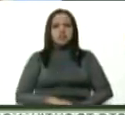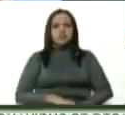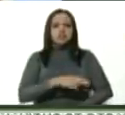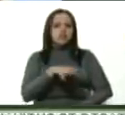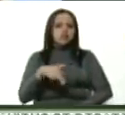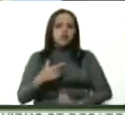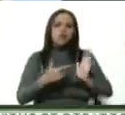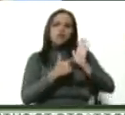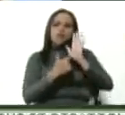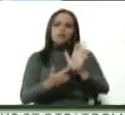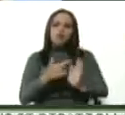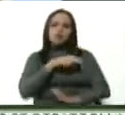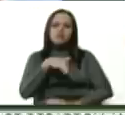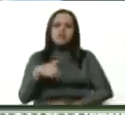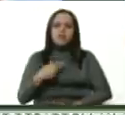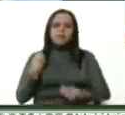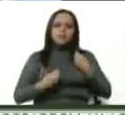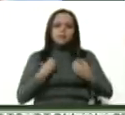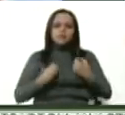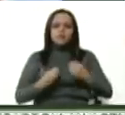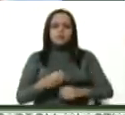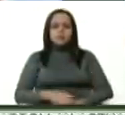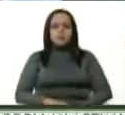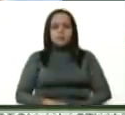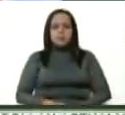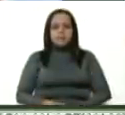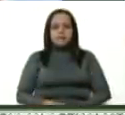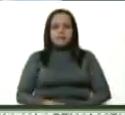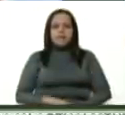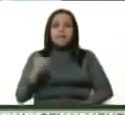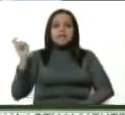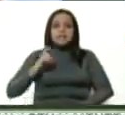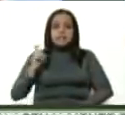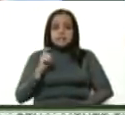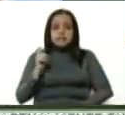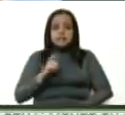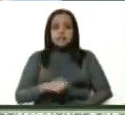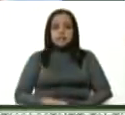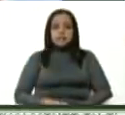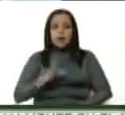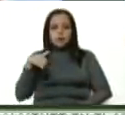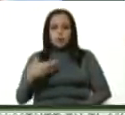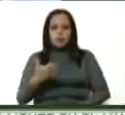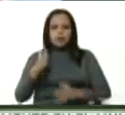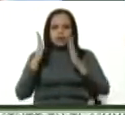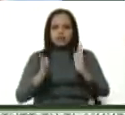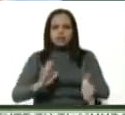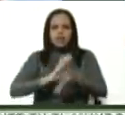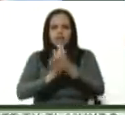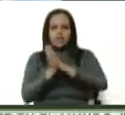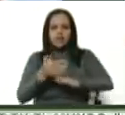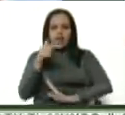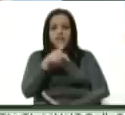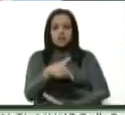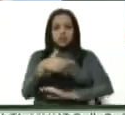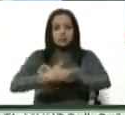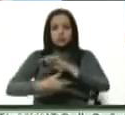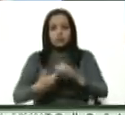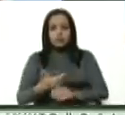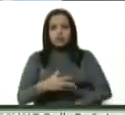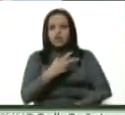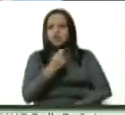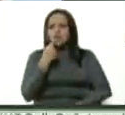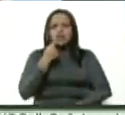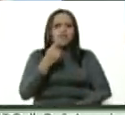hemos manifestado nuestra preocupación y la necesidad de poner coto a esa situación que, no porque lo